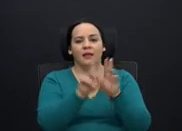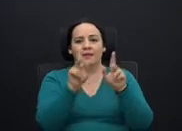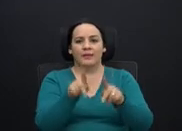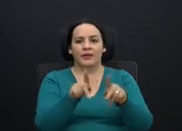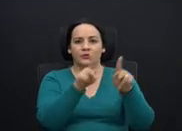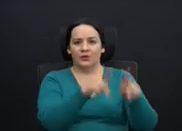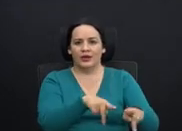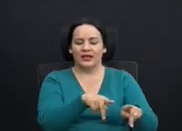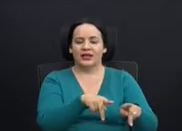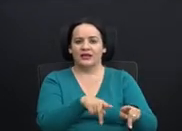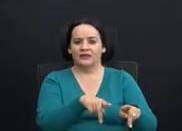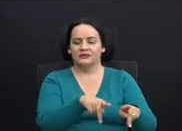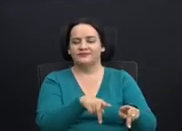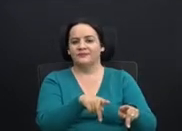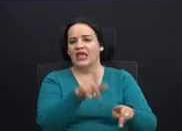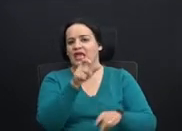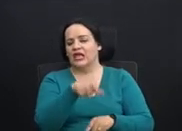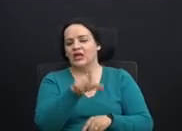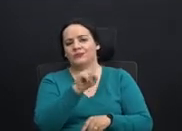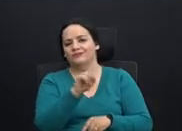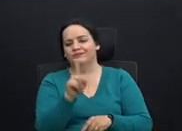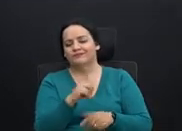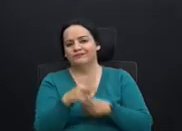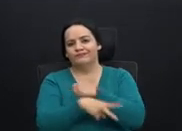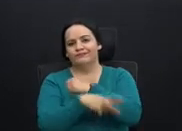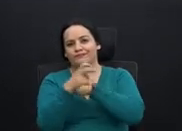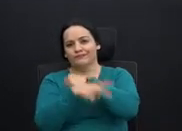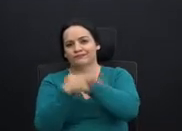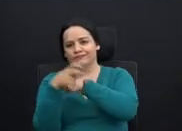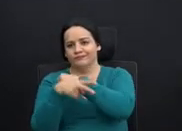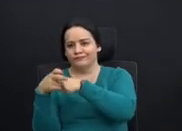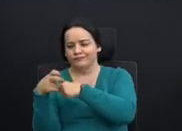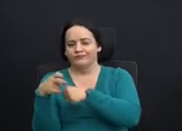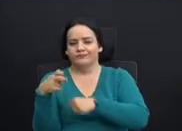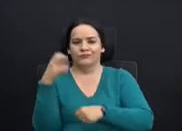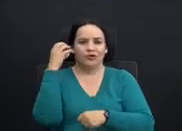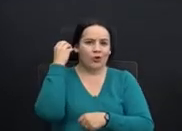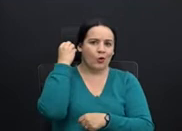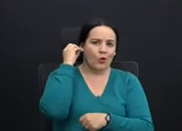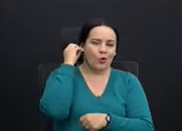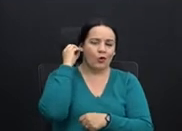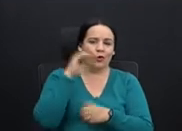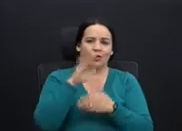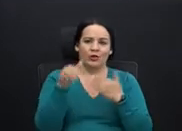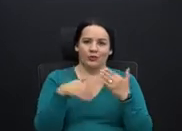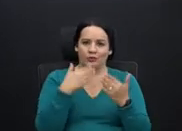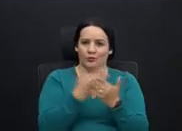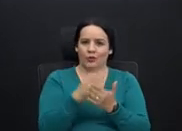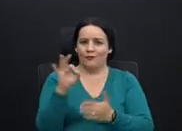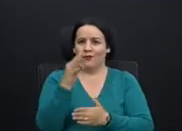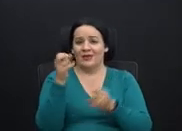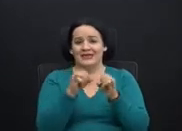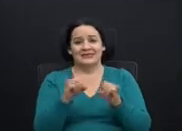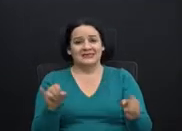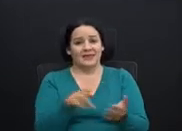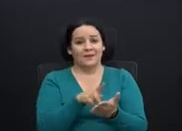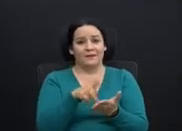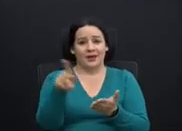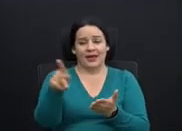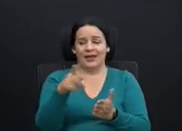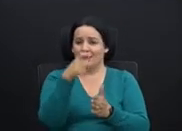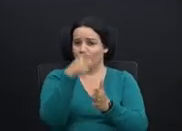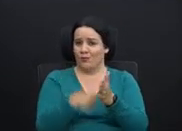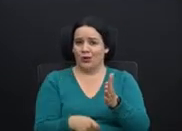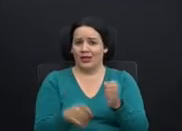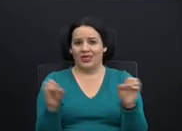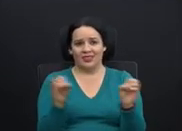personas inescrupulosas que se están llevando el oro de todas maneras, pero sin pagar los impuestos y